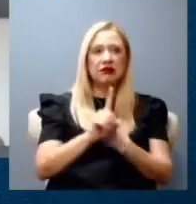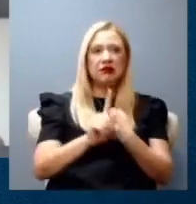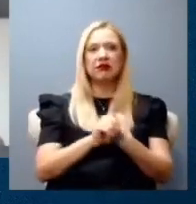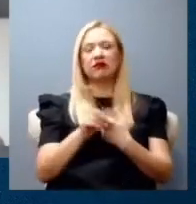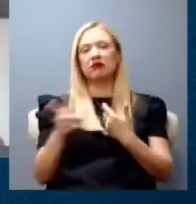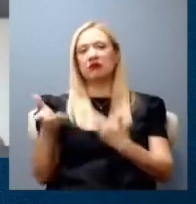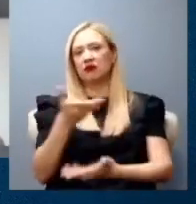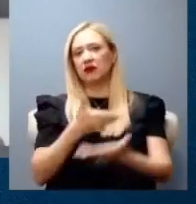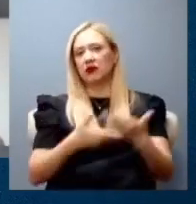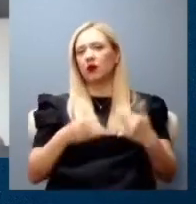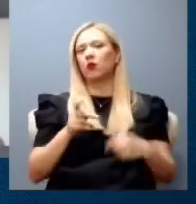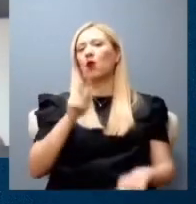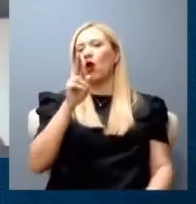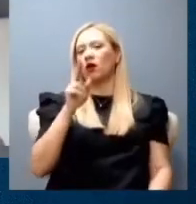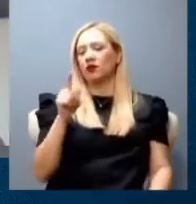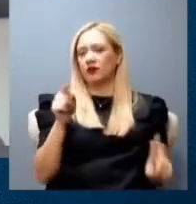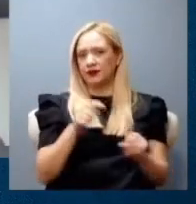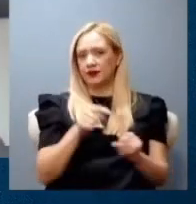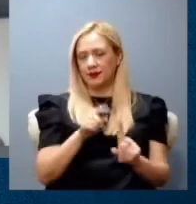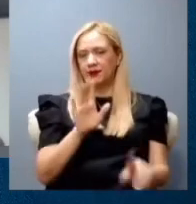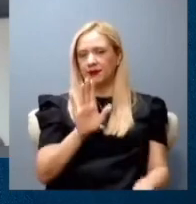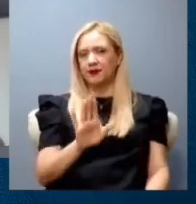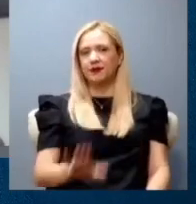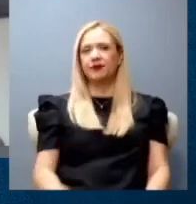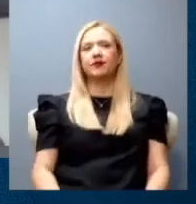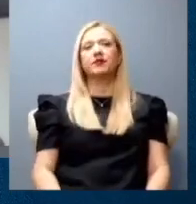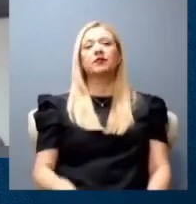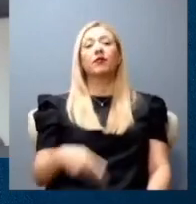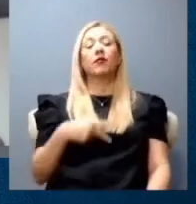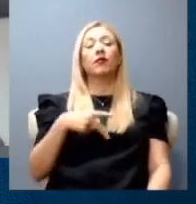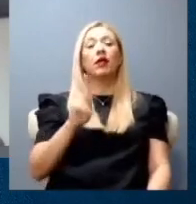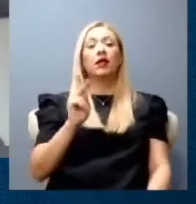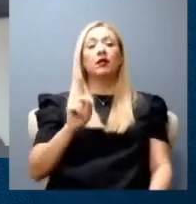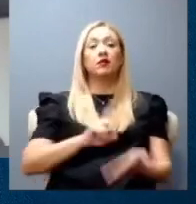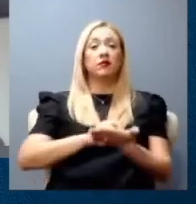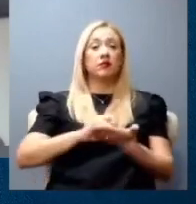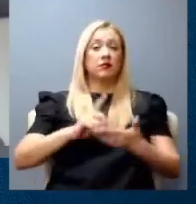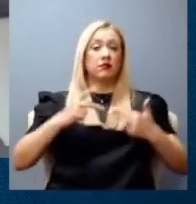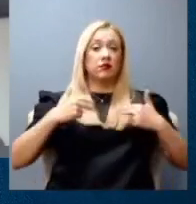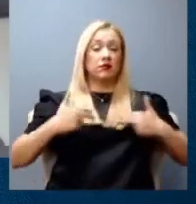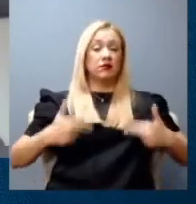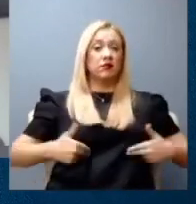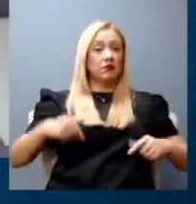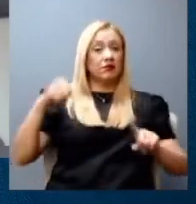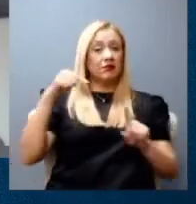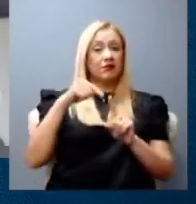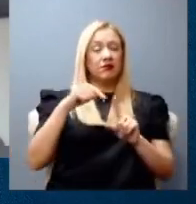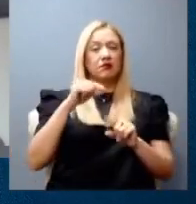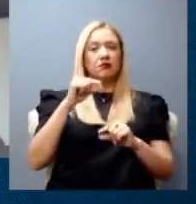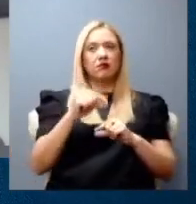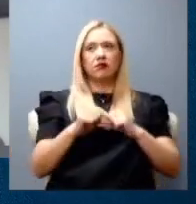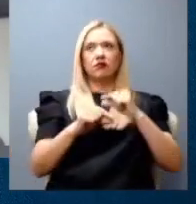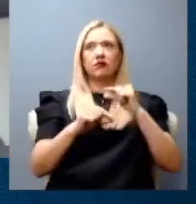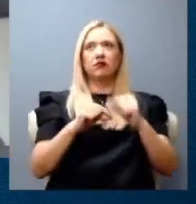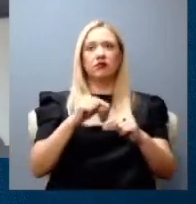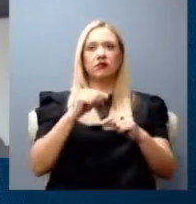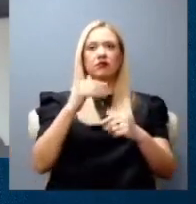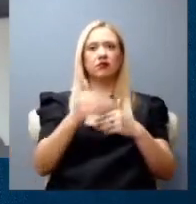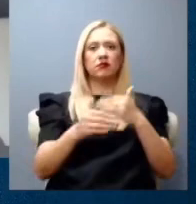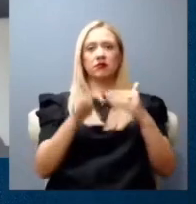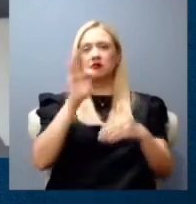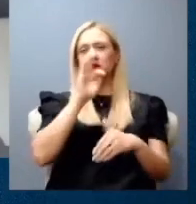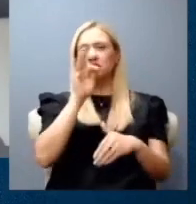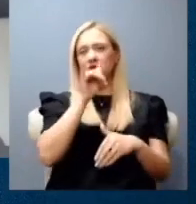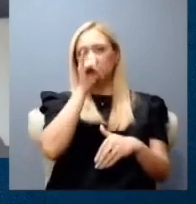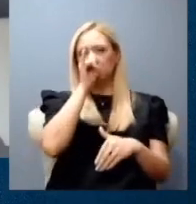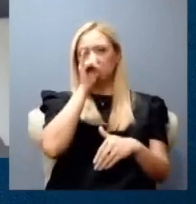negociaciones. Pero el campo de los derechos humanos cada vez ha sido más, digamos, si hay un reclamo, también